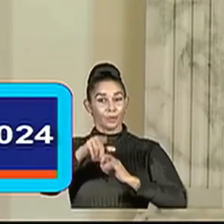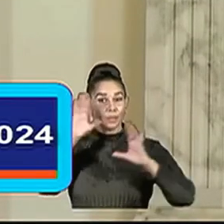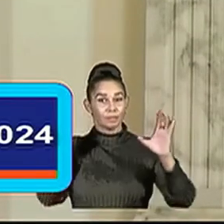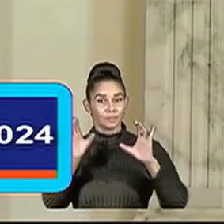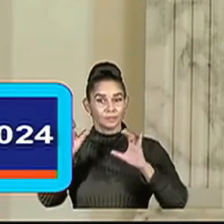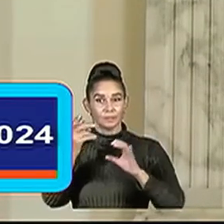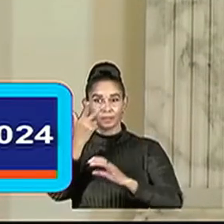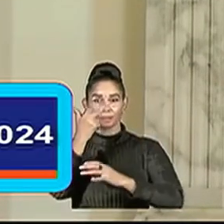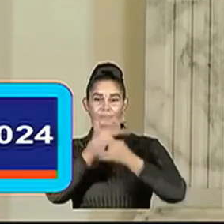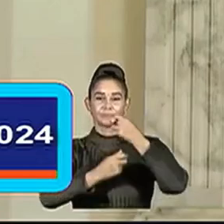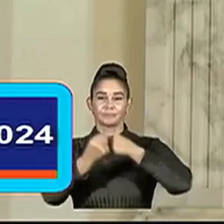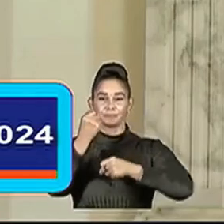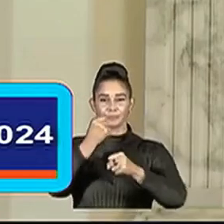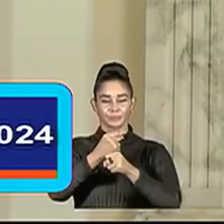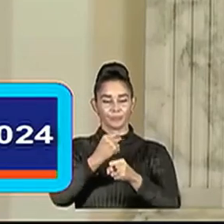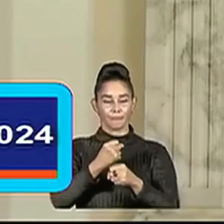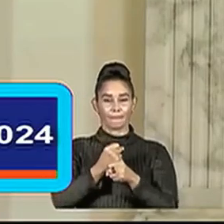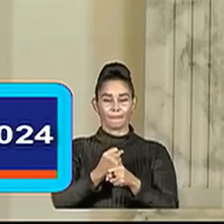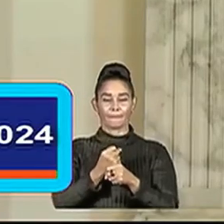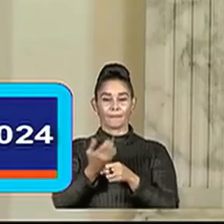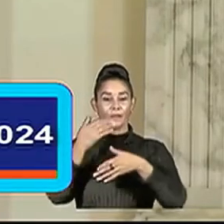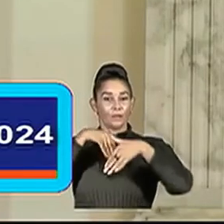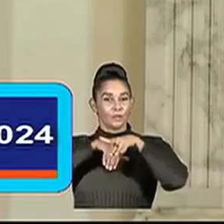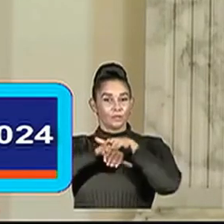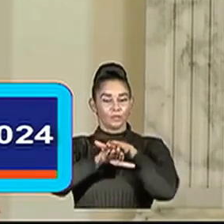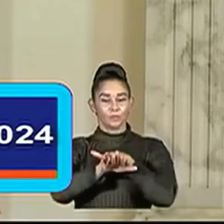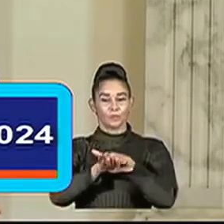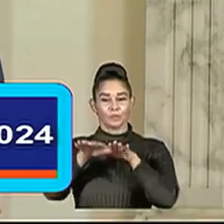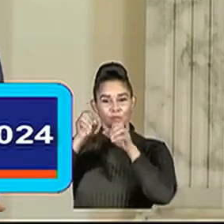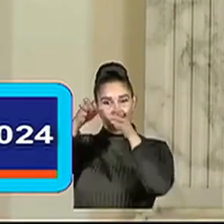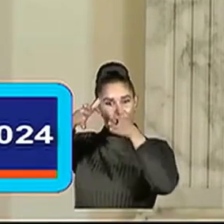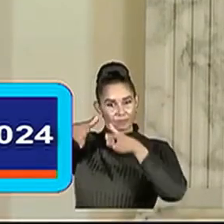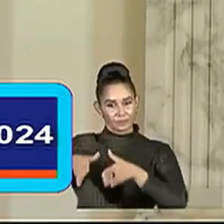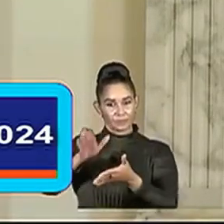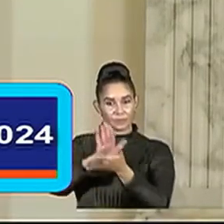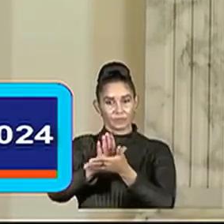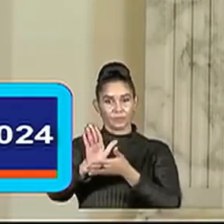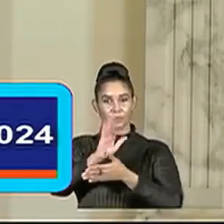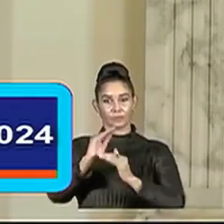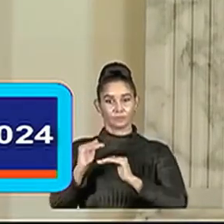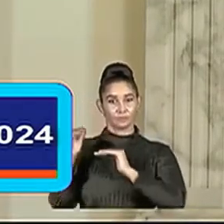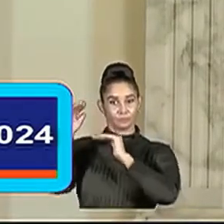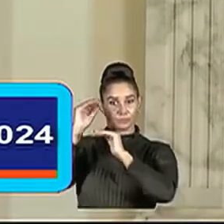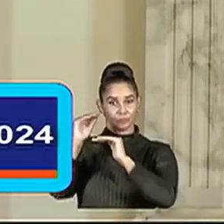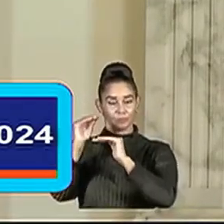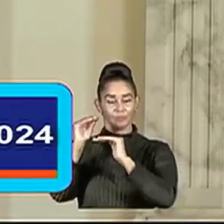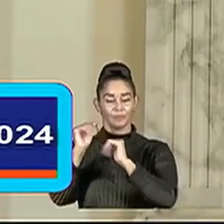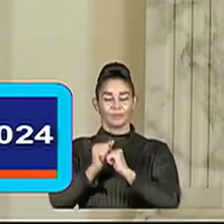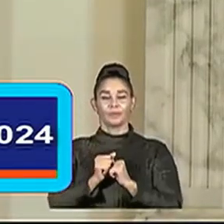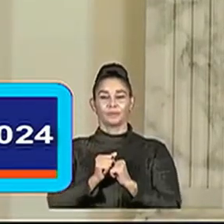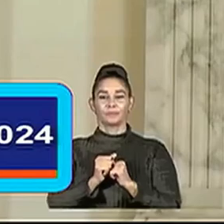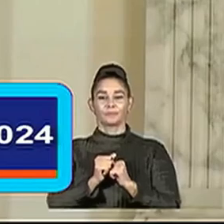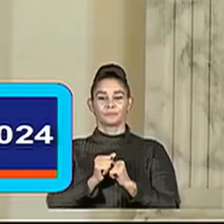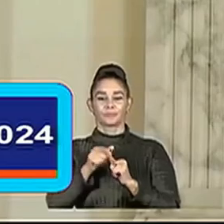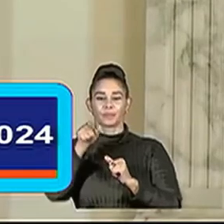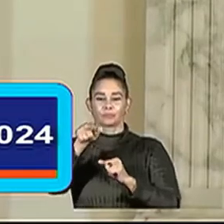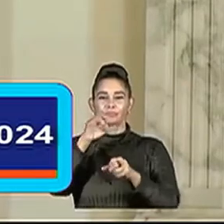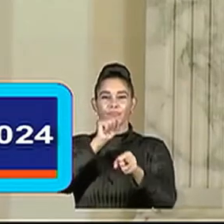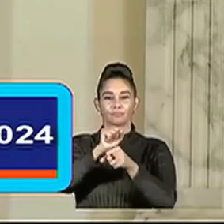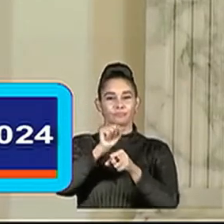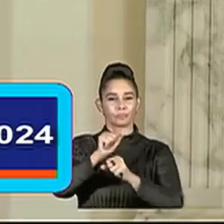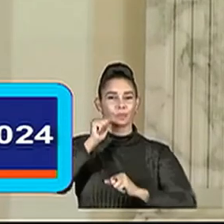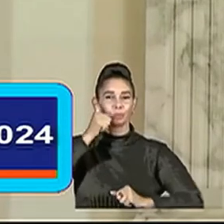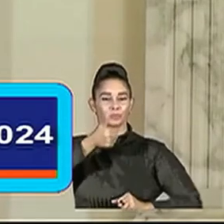hace 3 años incluye a los docentes de la educación superior que, con su trabajo